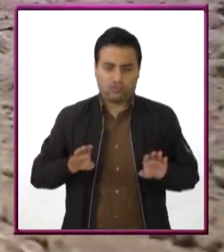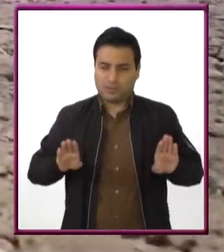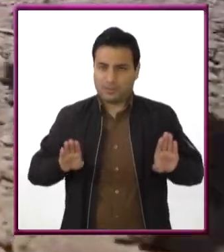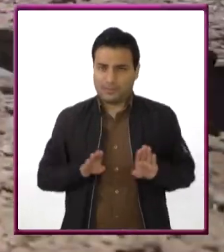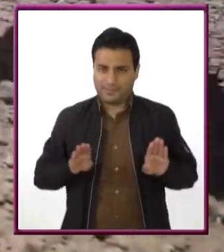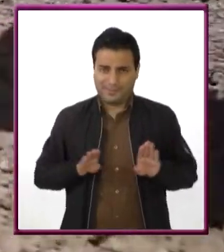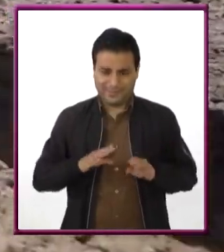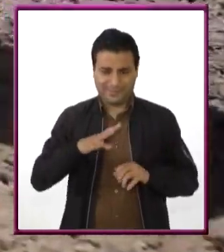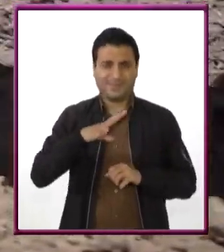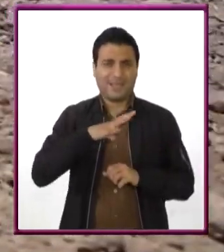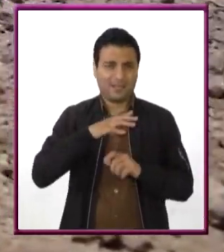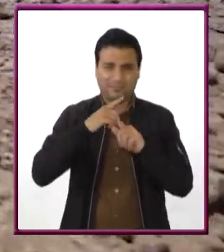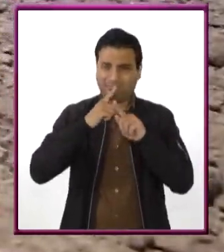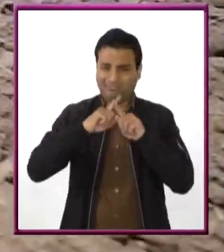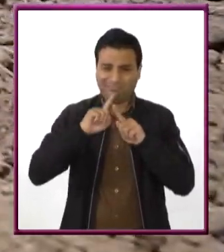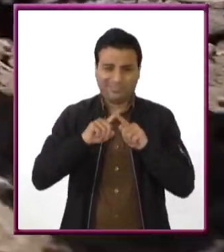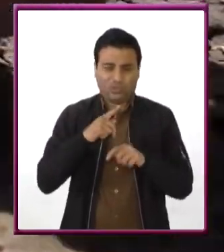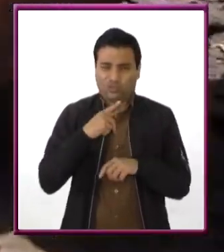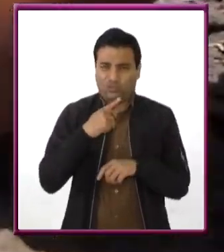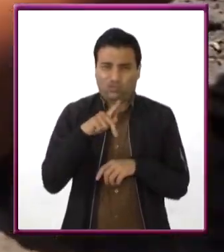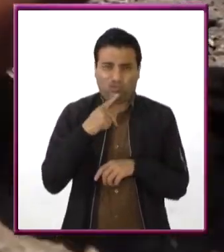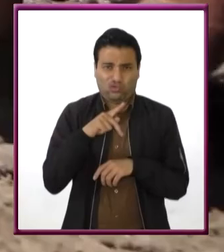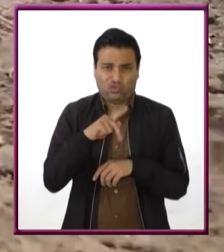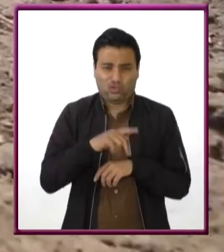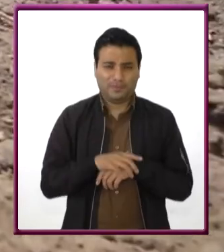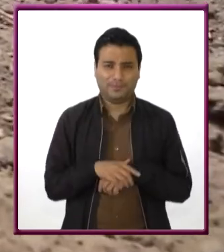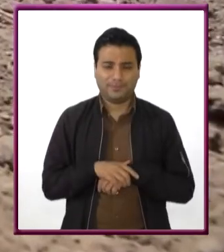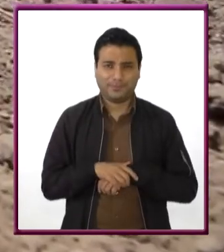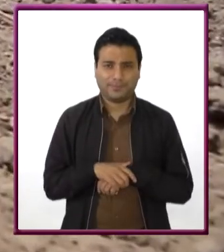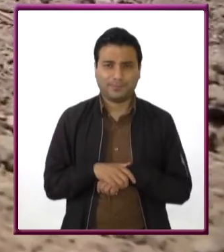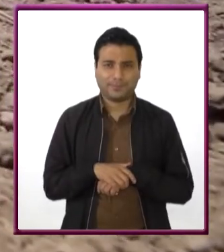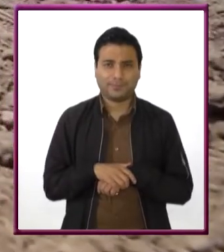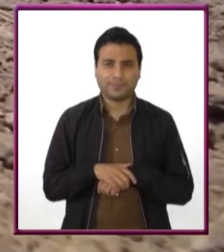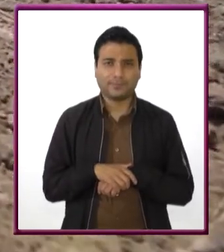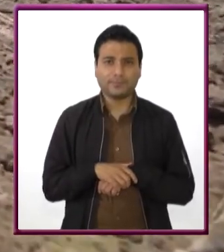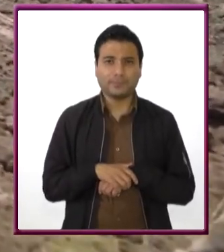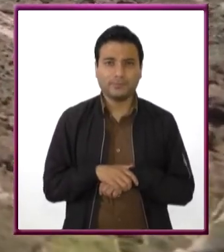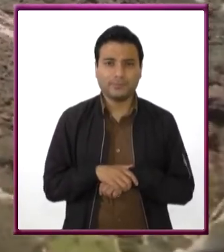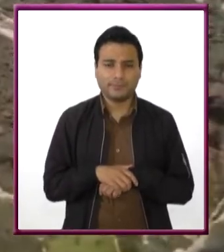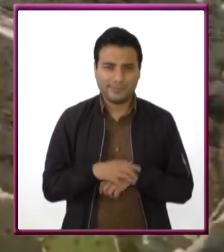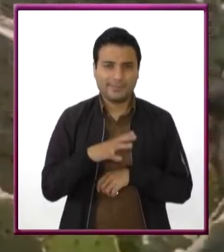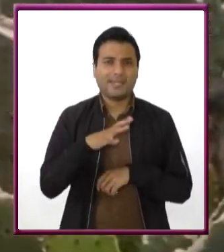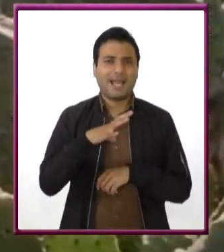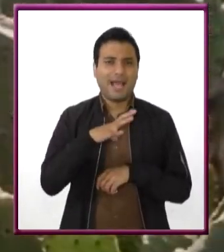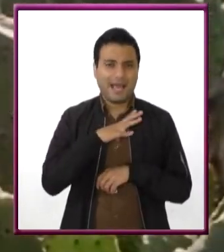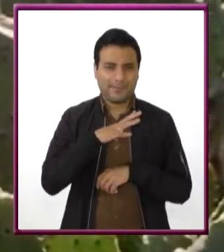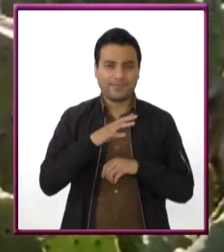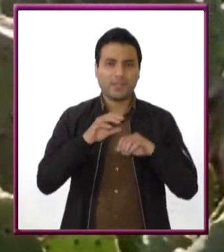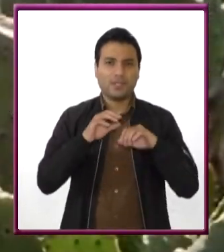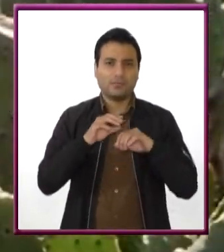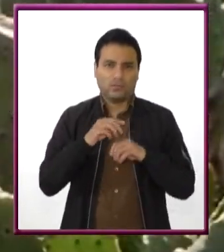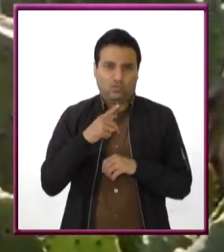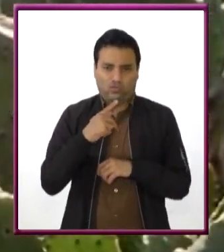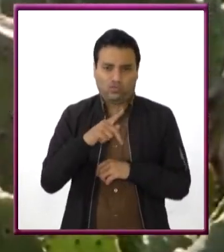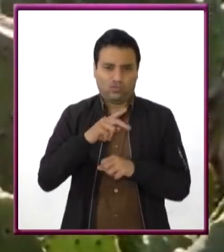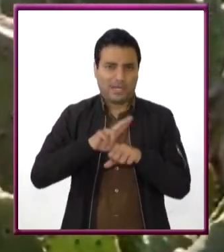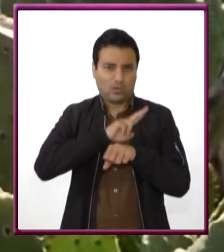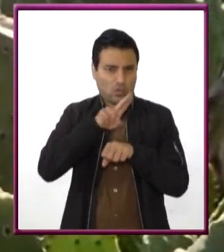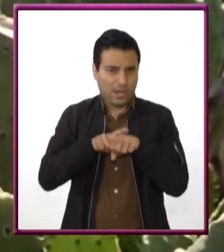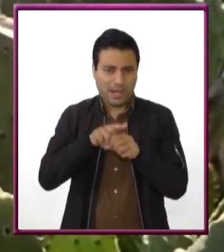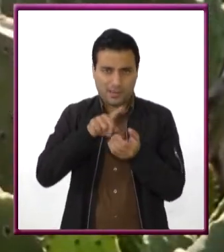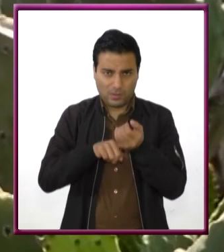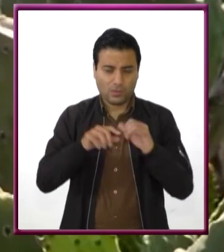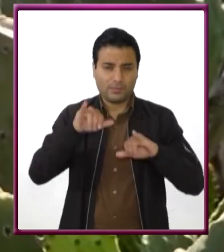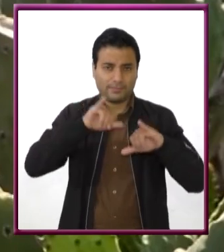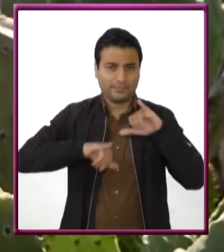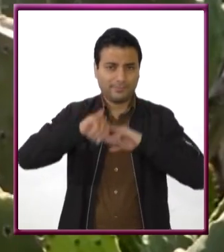de biodiversidad que tiene nuestro país, existe una serie de sustancias activas de manera natural, bioactivas,